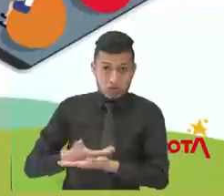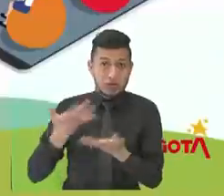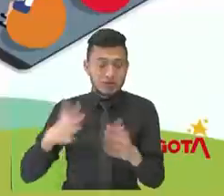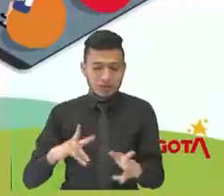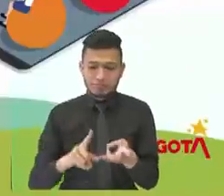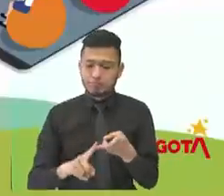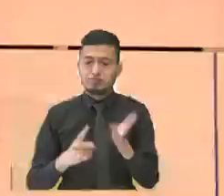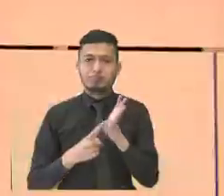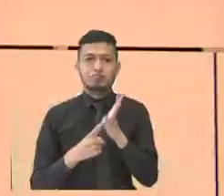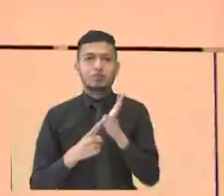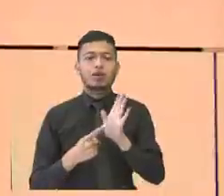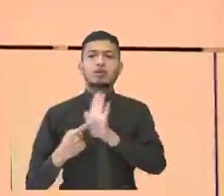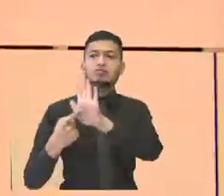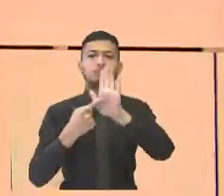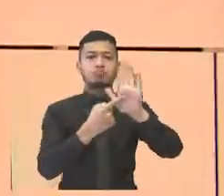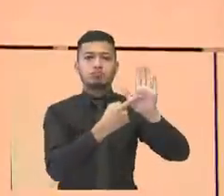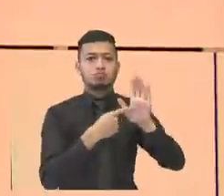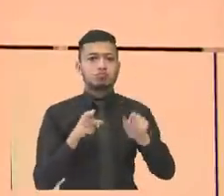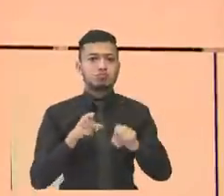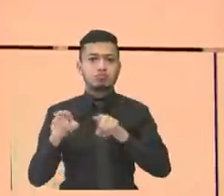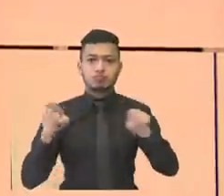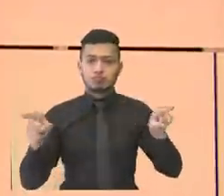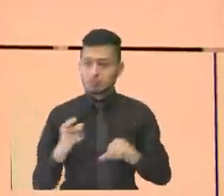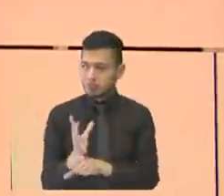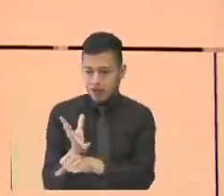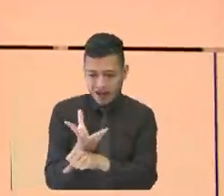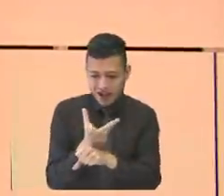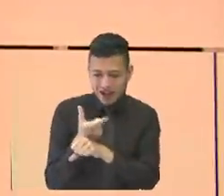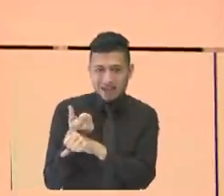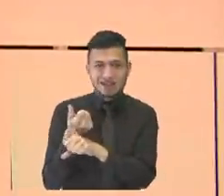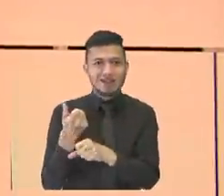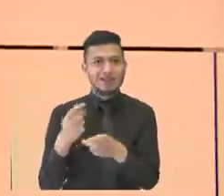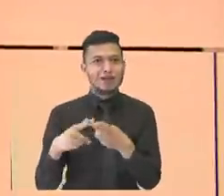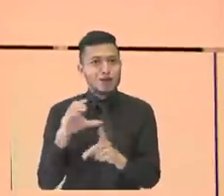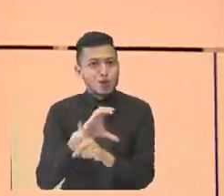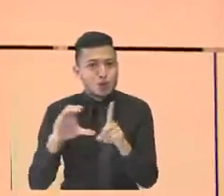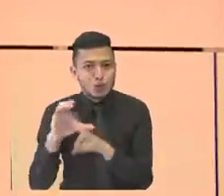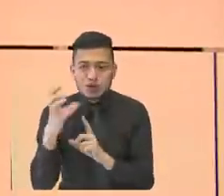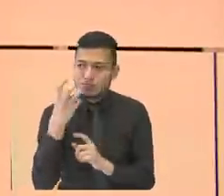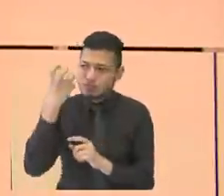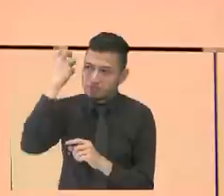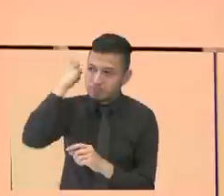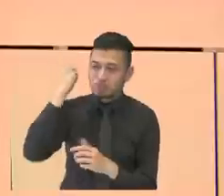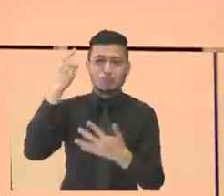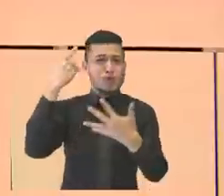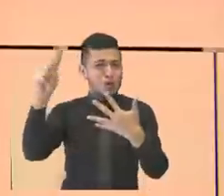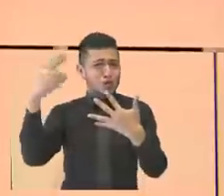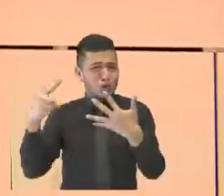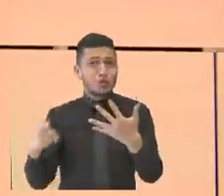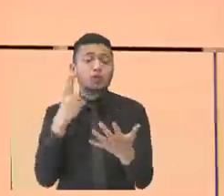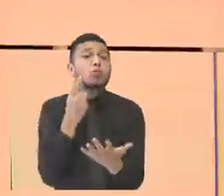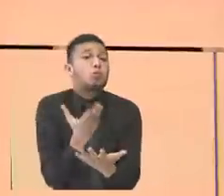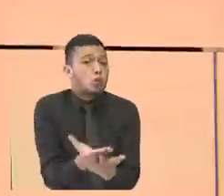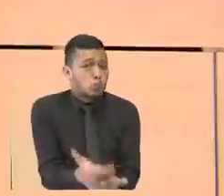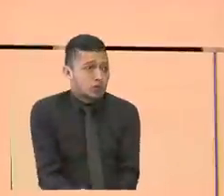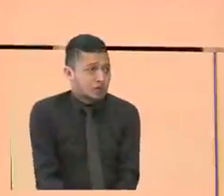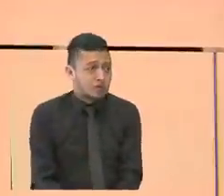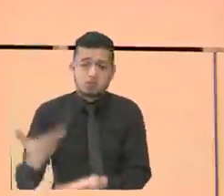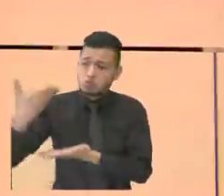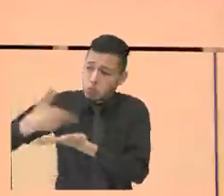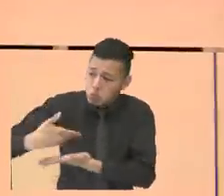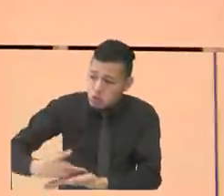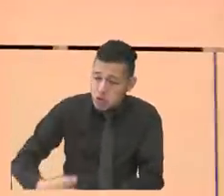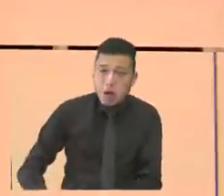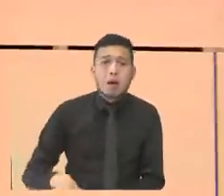exposiciones de nuestras o artesanías de nuestras culturas ancestrales. En fin, nos hicieron muchas propuestas sobre qué entienden